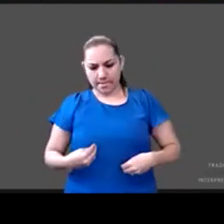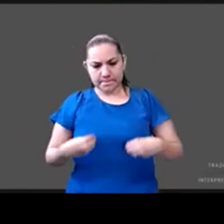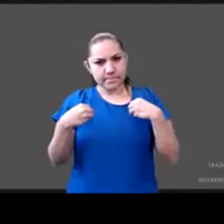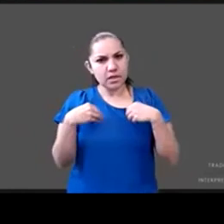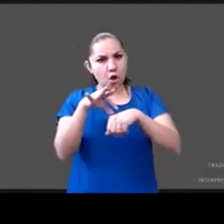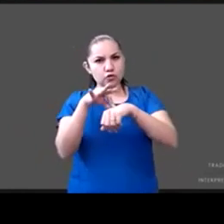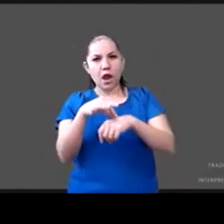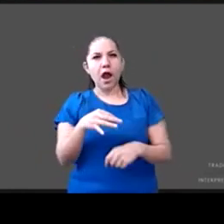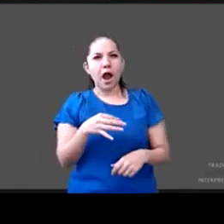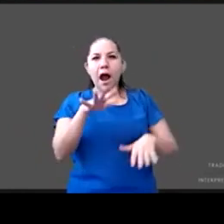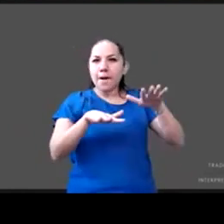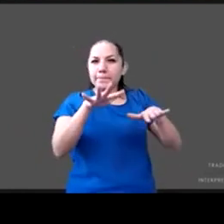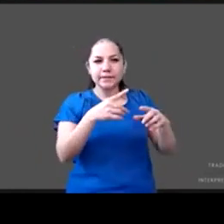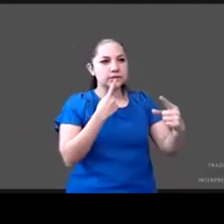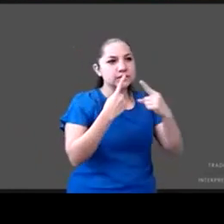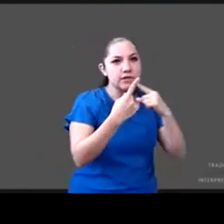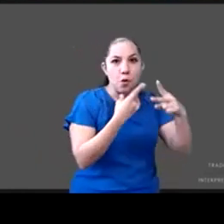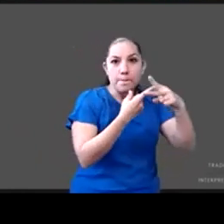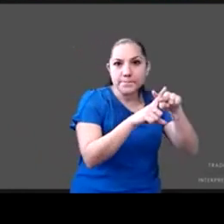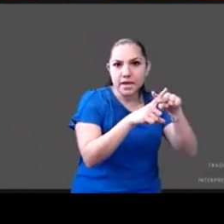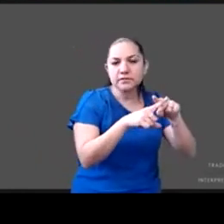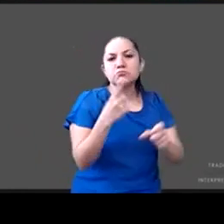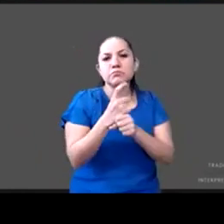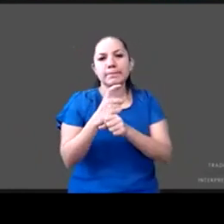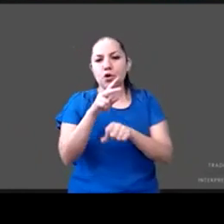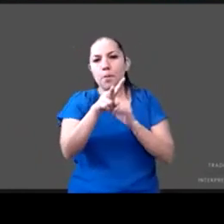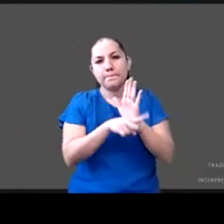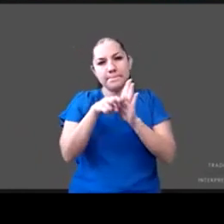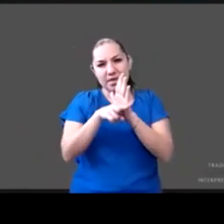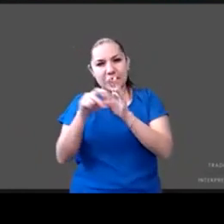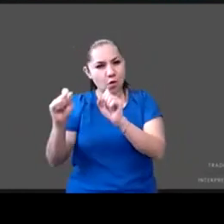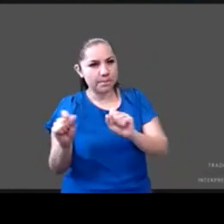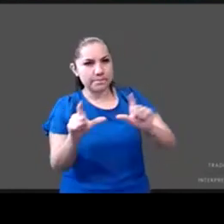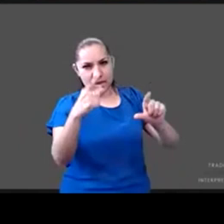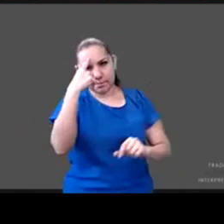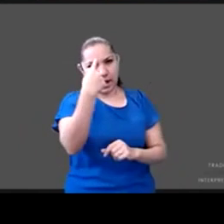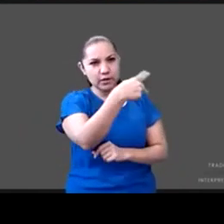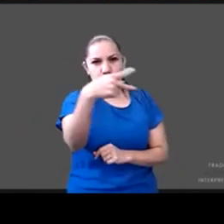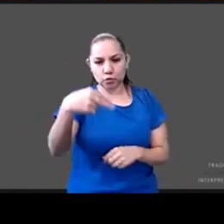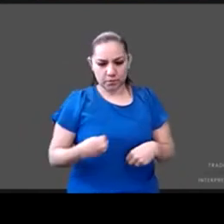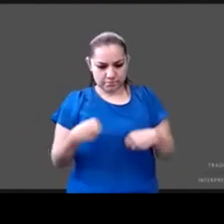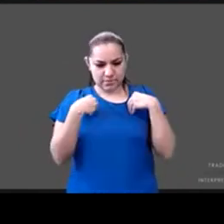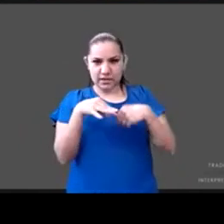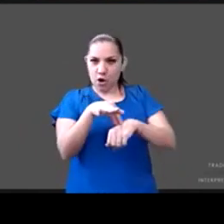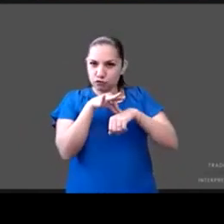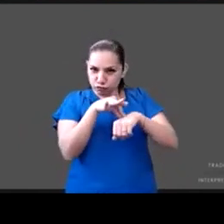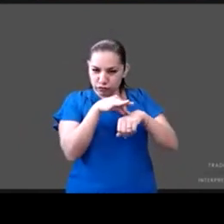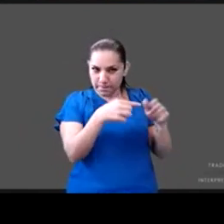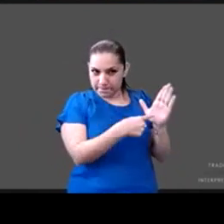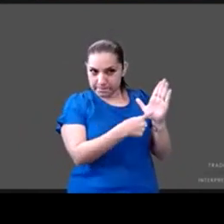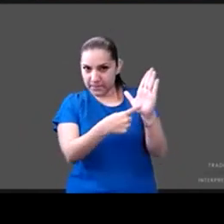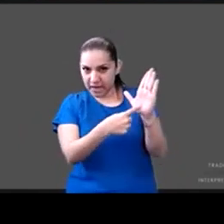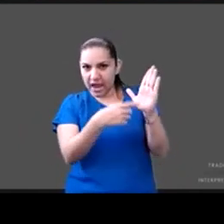o una intervención inicial en donde se habló de experiencias específicas y de ahí partió la reflexión.